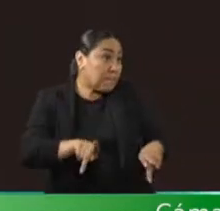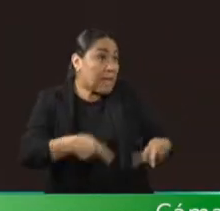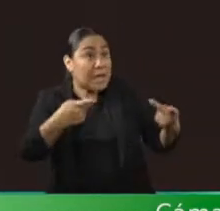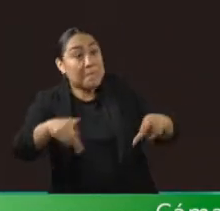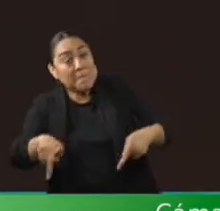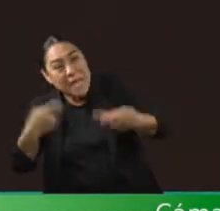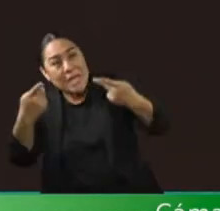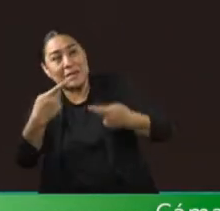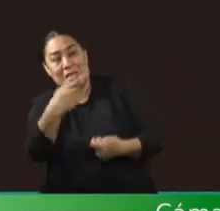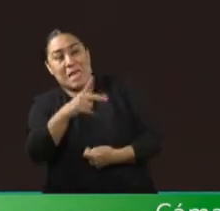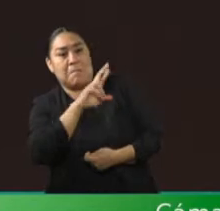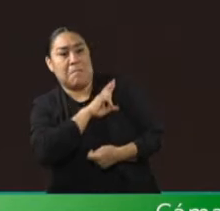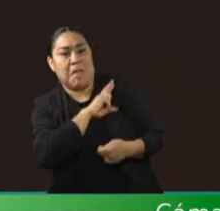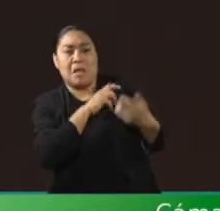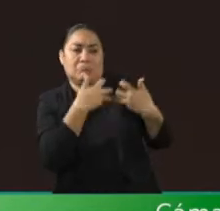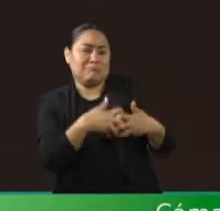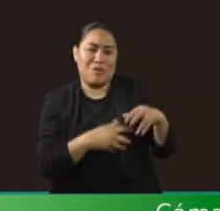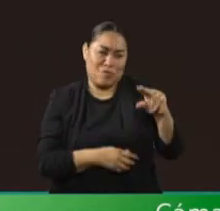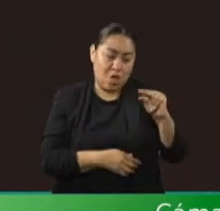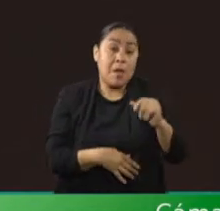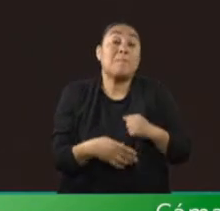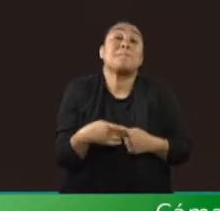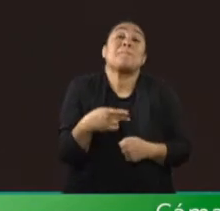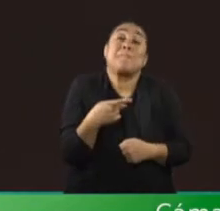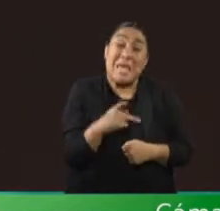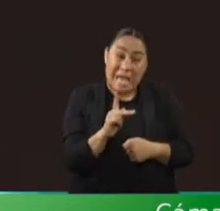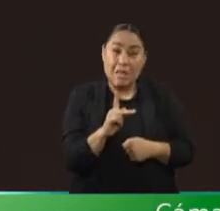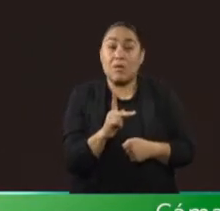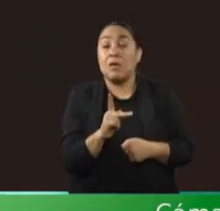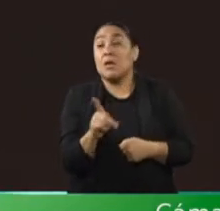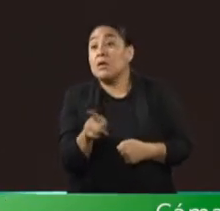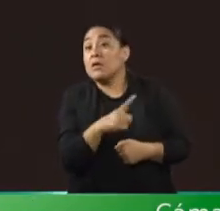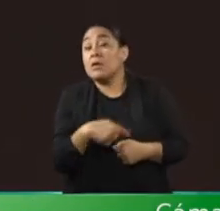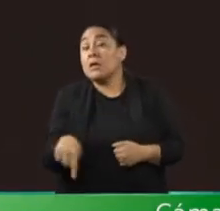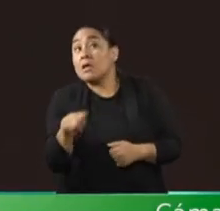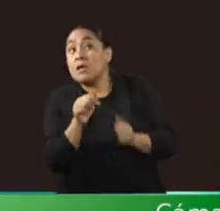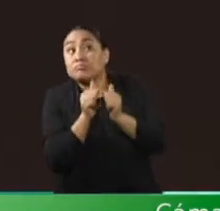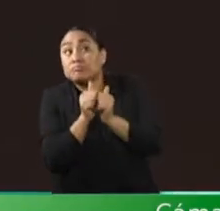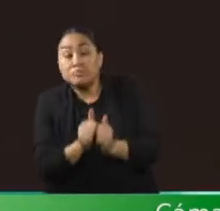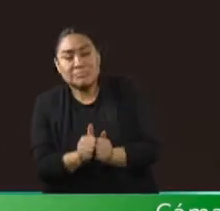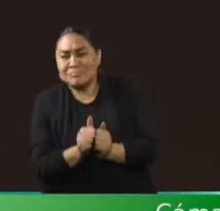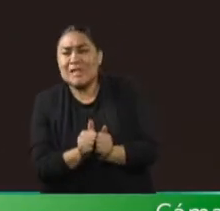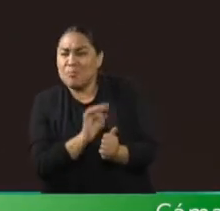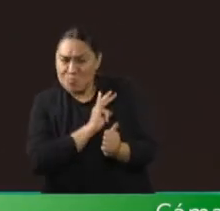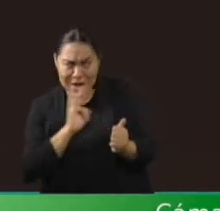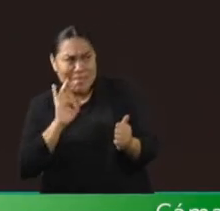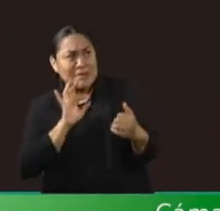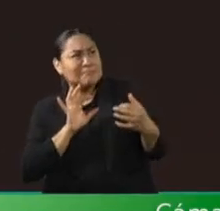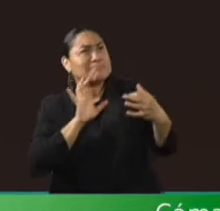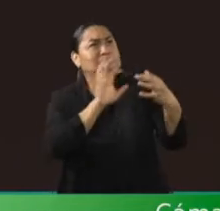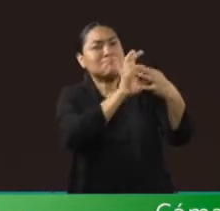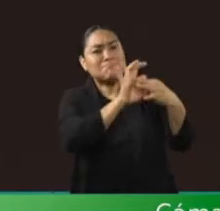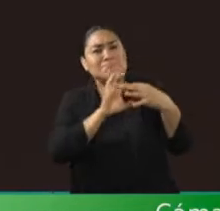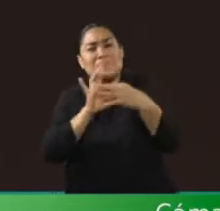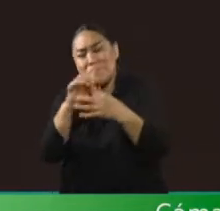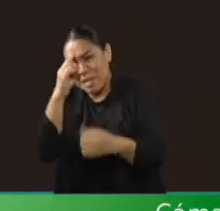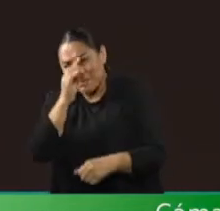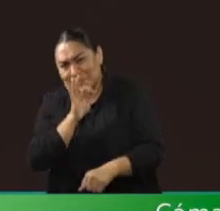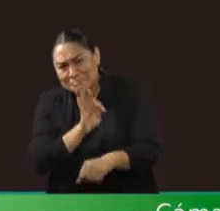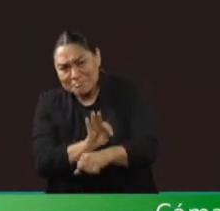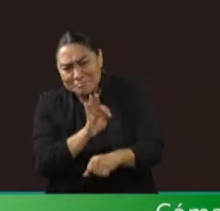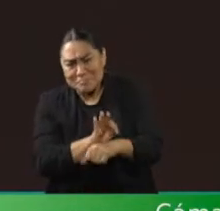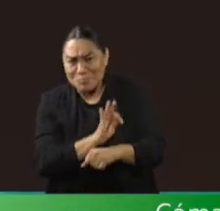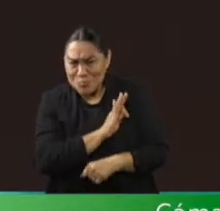empresas extranjeras, pero el gran reto es no quedarnos al margen del progreso y hacer alianzas que nos beneficien a todos. Resulta